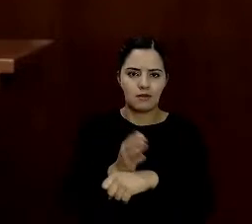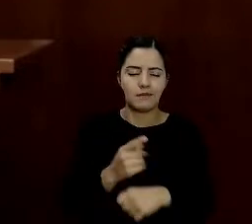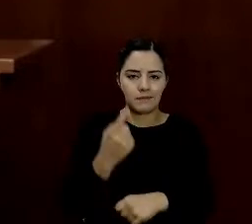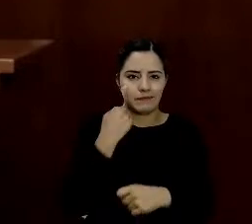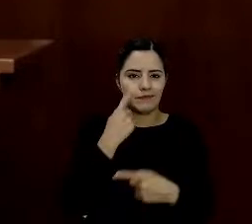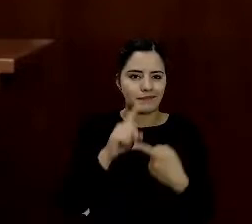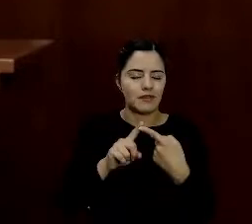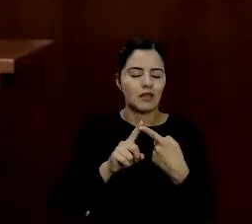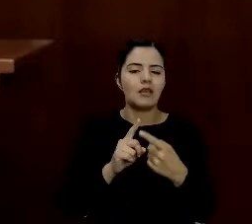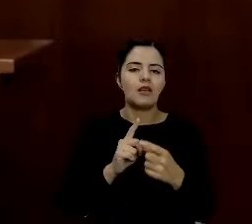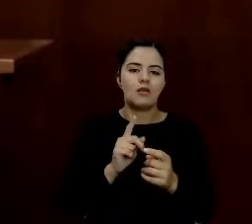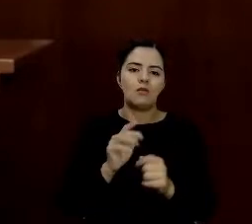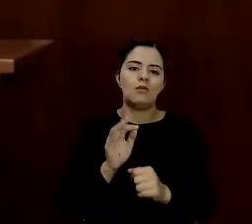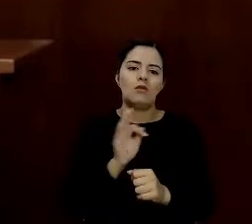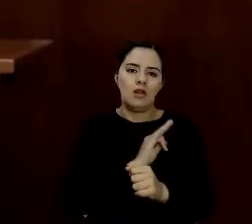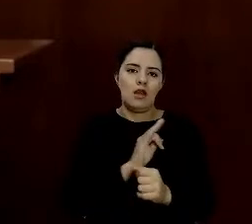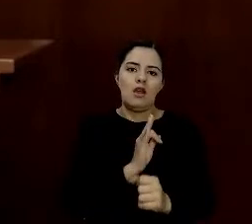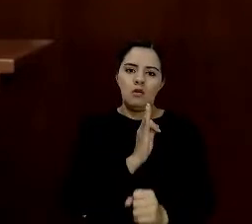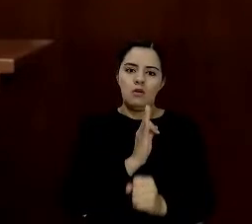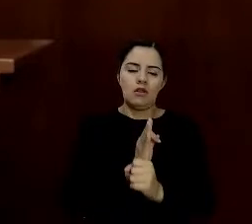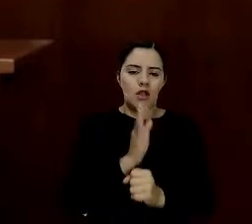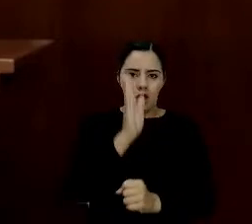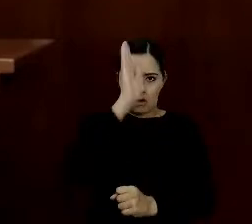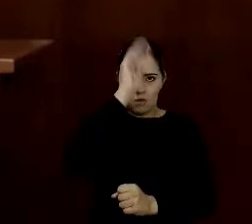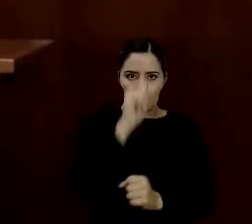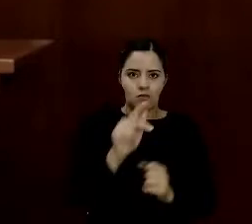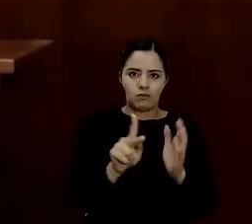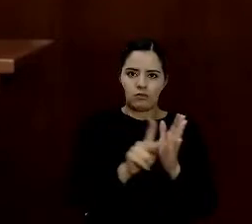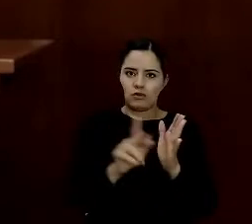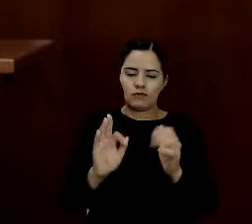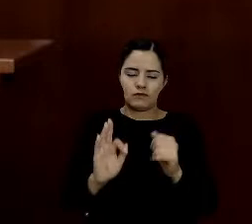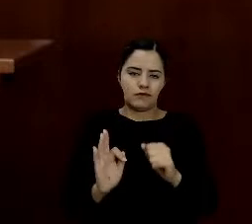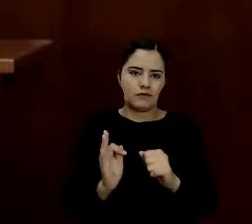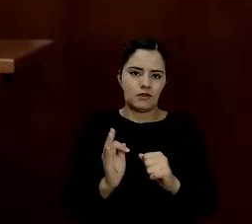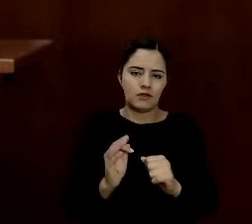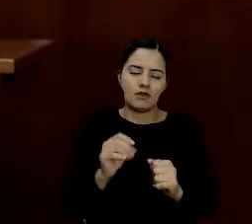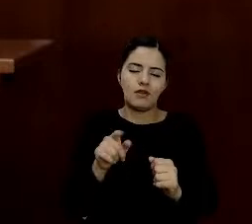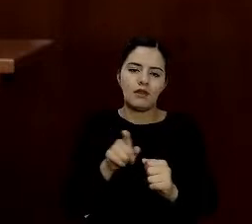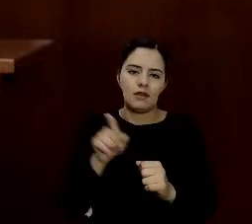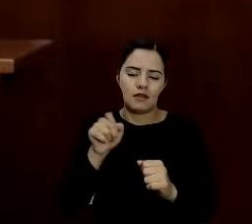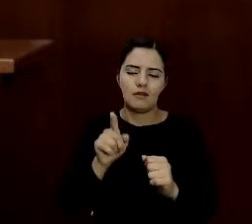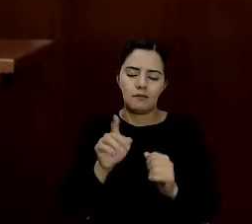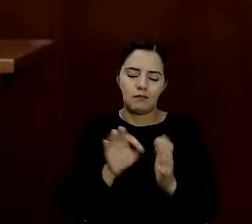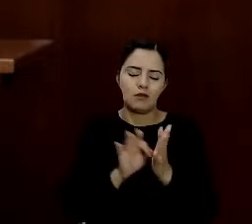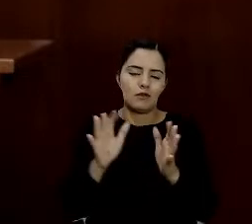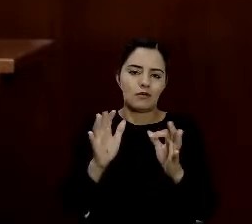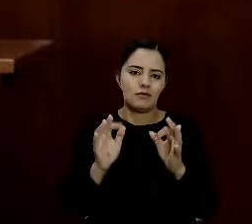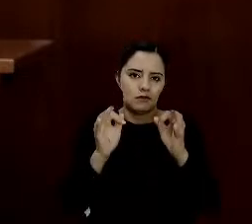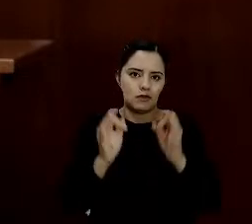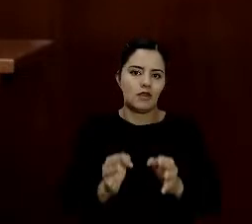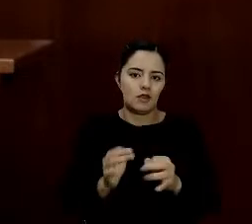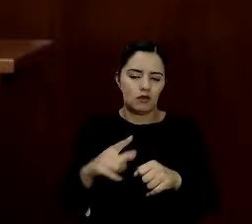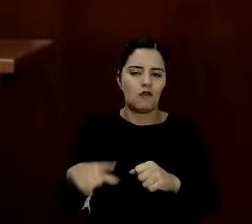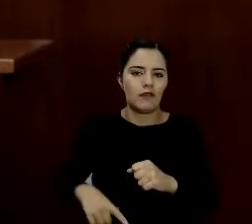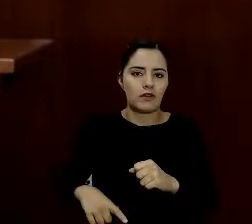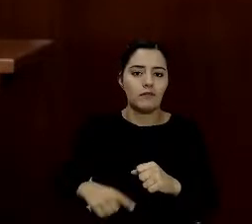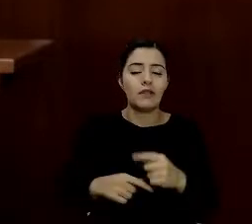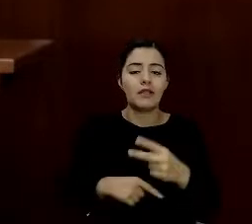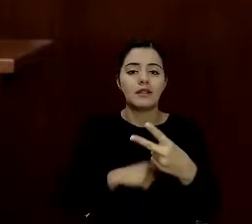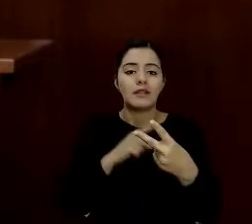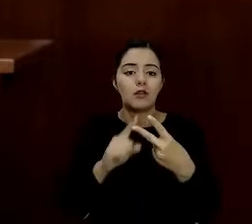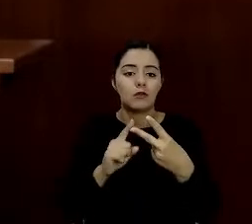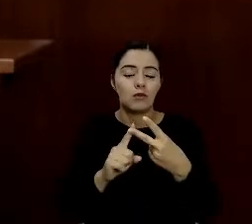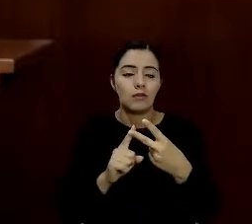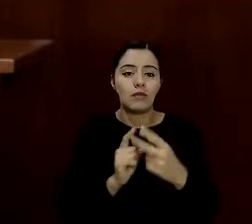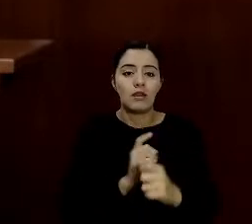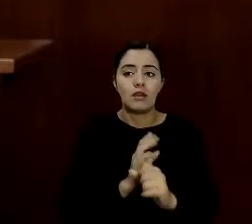decreto en el periódico oficial gaceta de gobierno segundo el presente decreto entrará en vigor al día